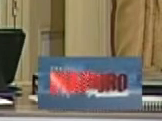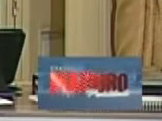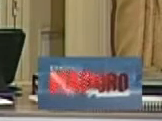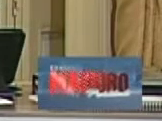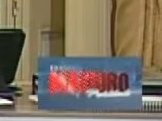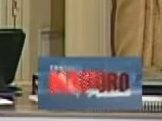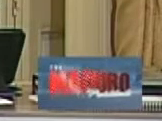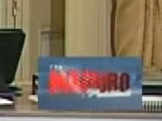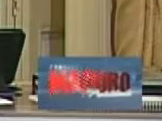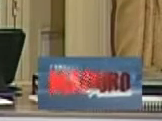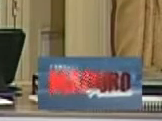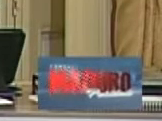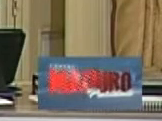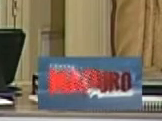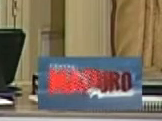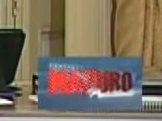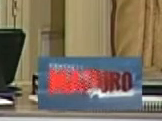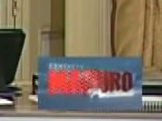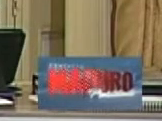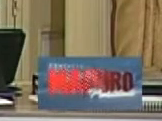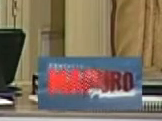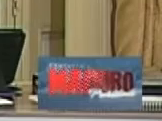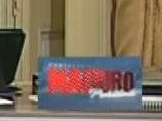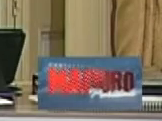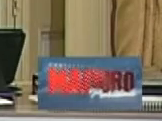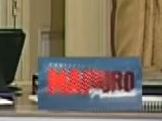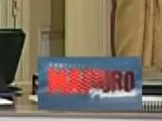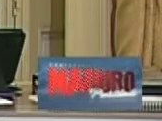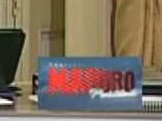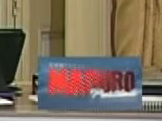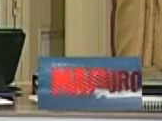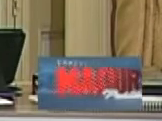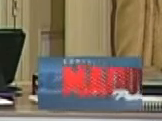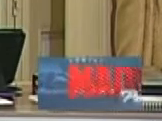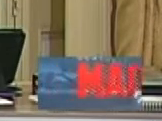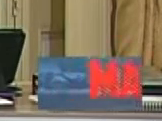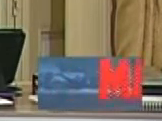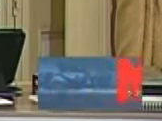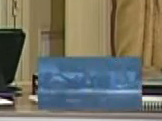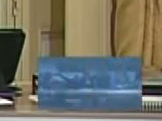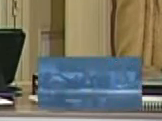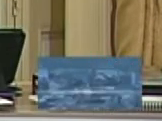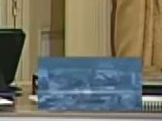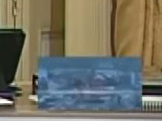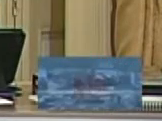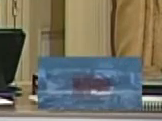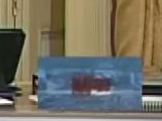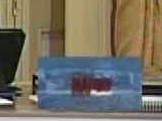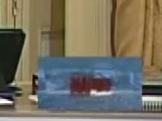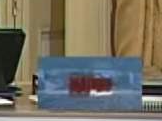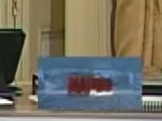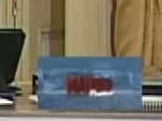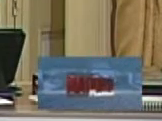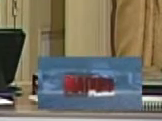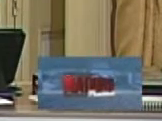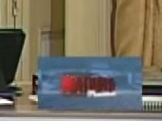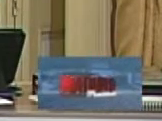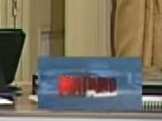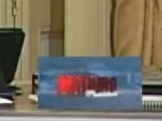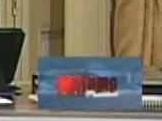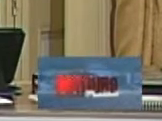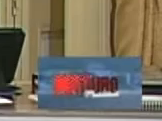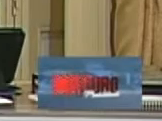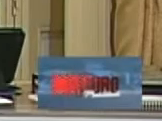idea verdad nosotros ahí tienen ahora un segmento que se llama misiones y bases de misiones eso es